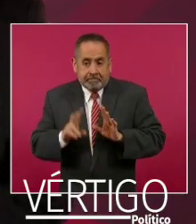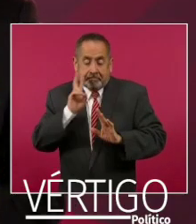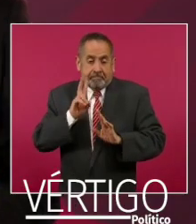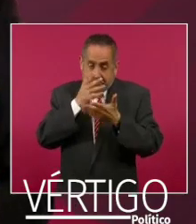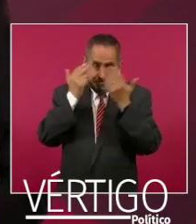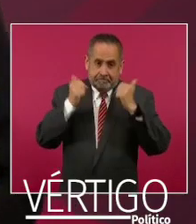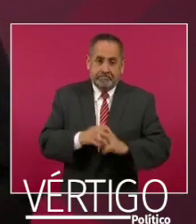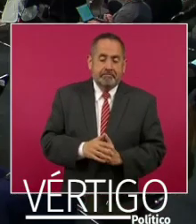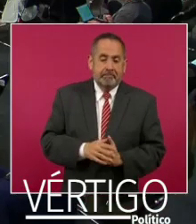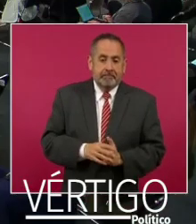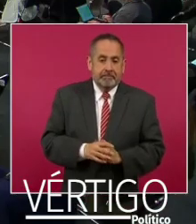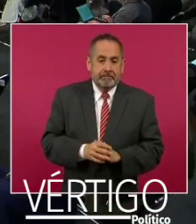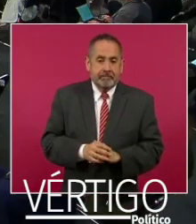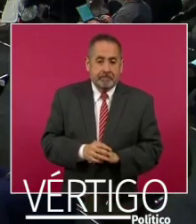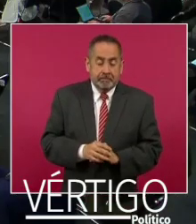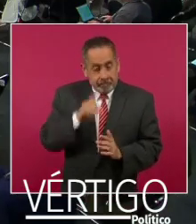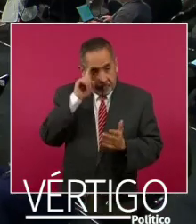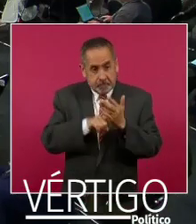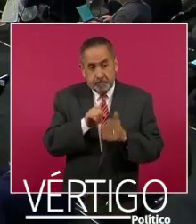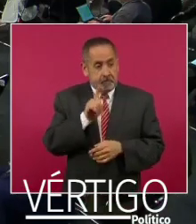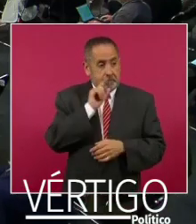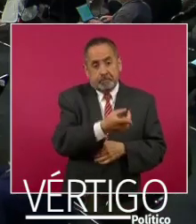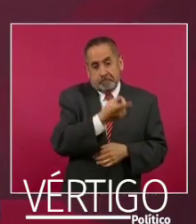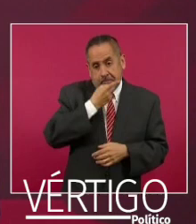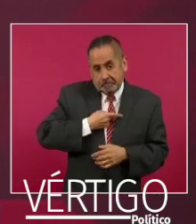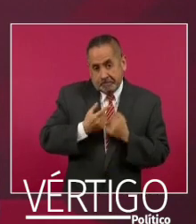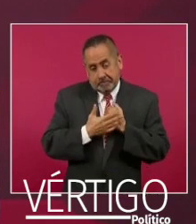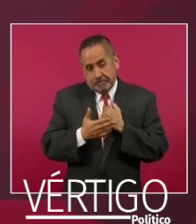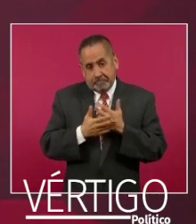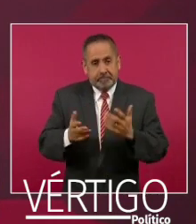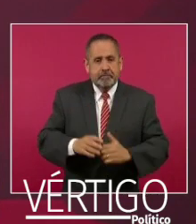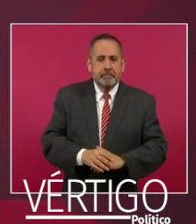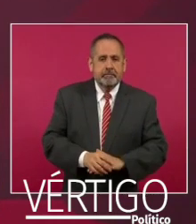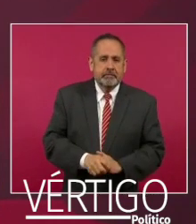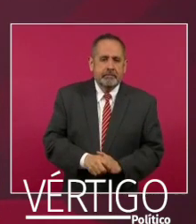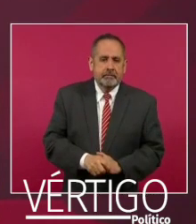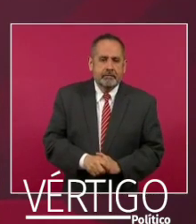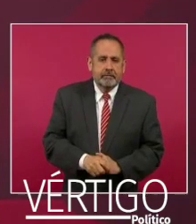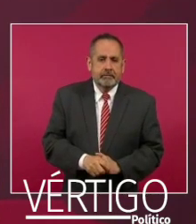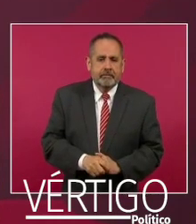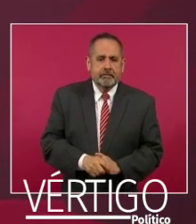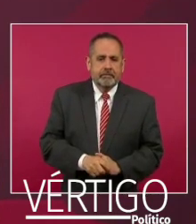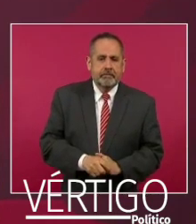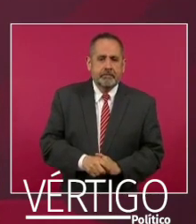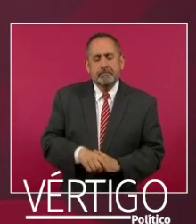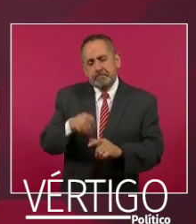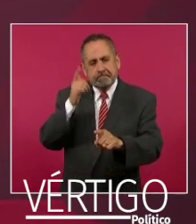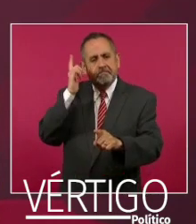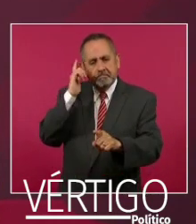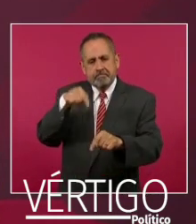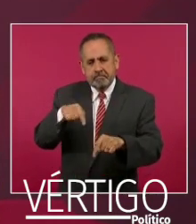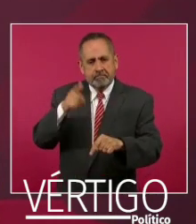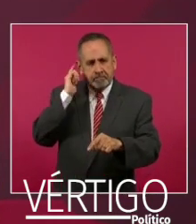presidente López Obrador anuncia que para hablar sobre la venta de Banamex se reunirá próximamente con Jane Fraser, CEO de Citigroup. Reitera